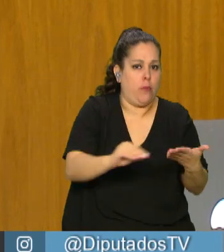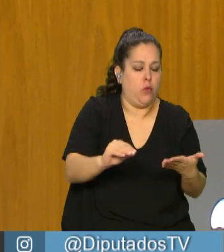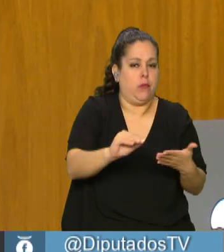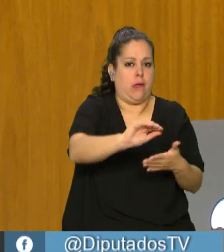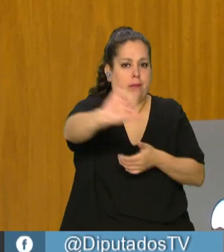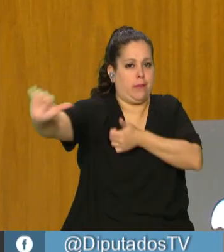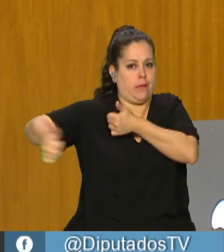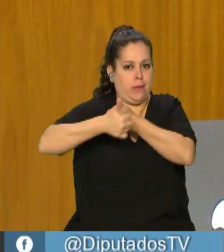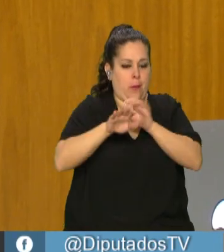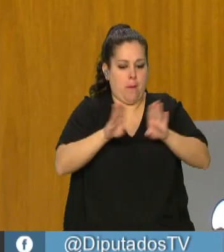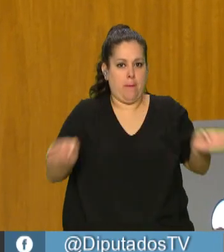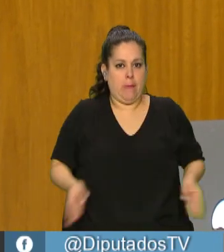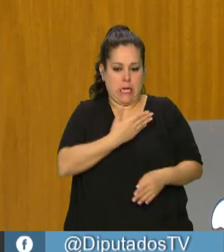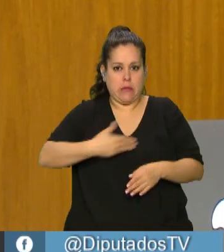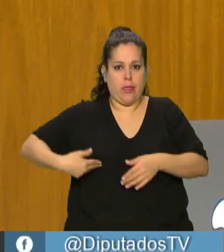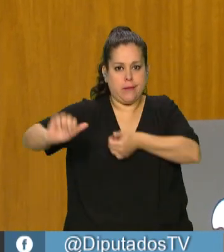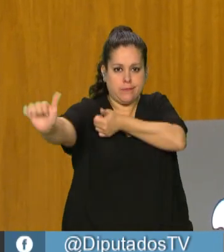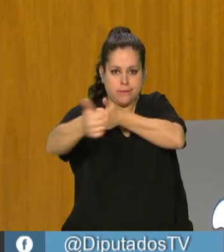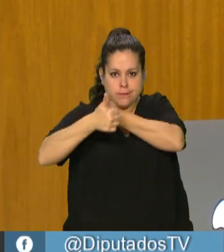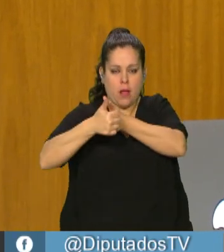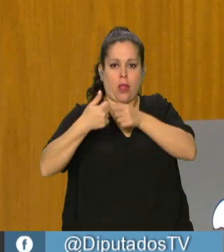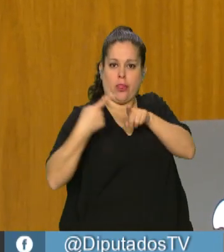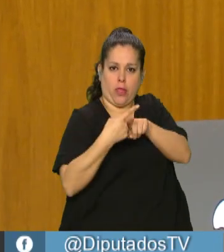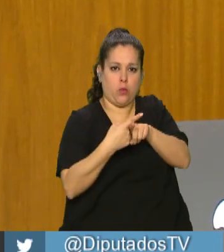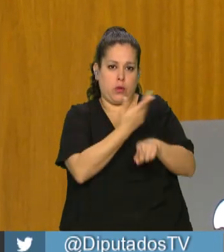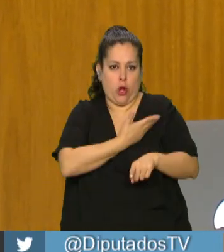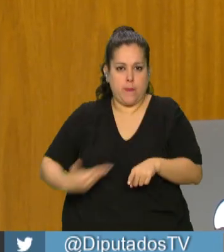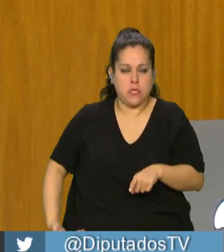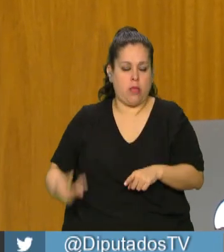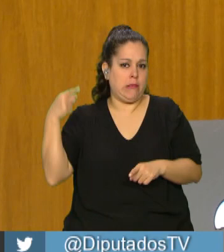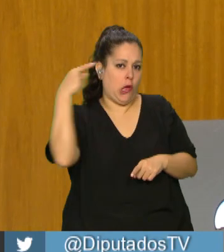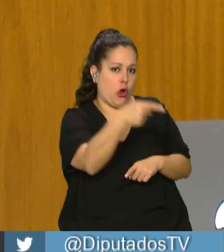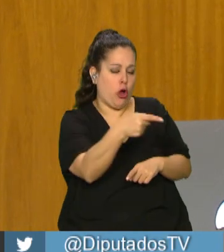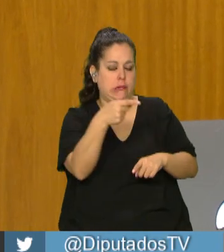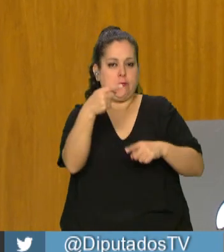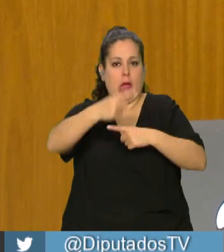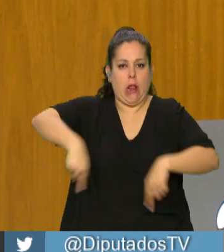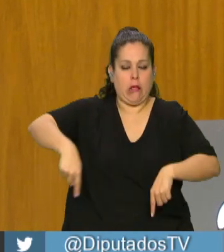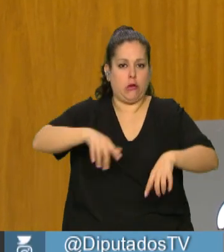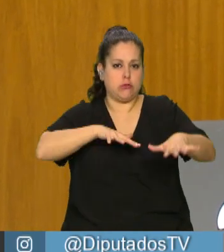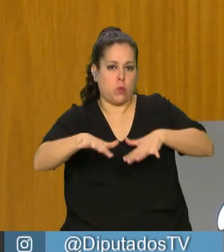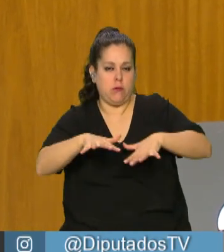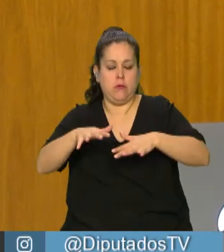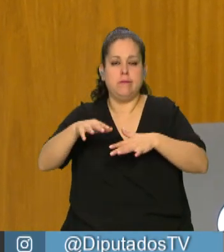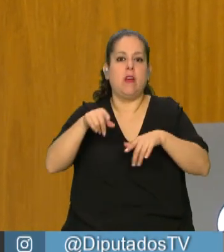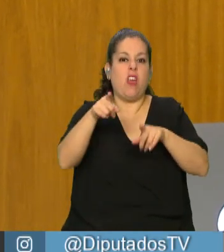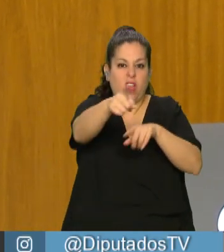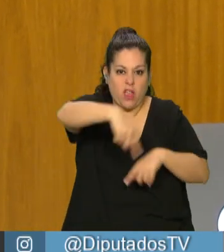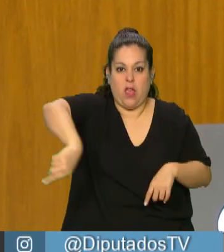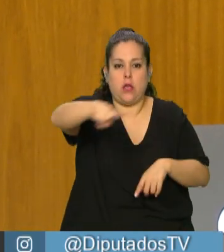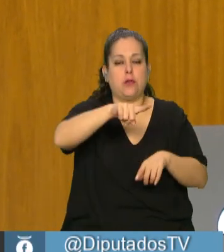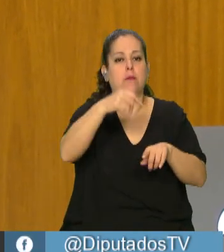la presidencia, discuten con el presidente, se oponen a alguna situación. Bueno, todo eso tiene un orden, tiene que